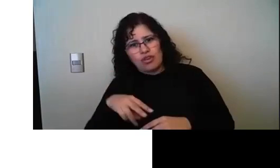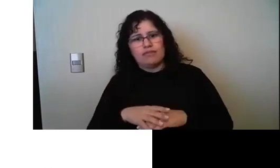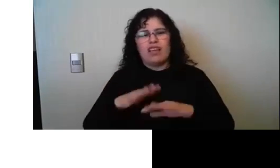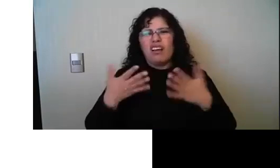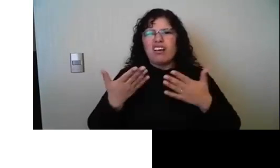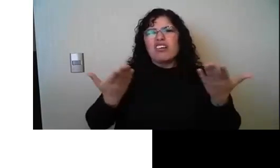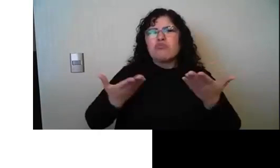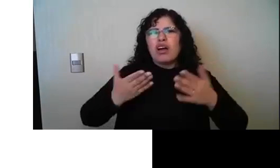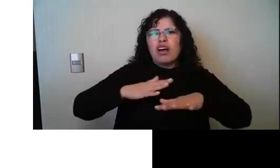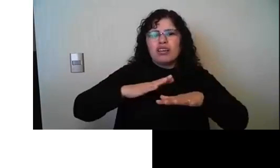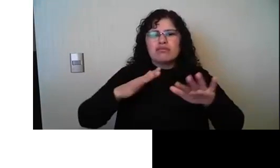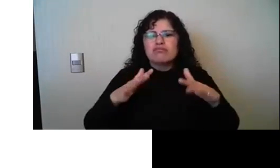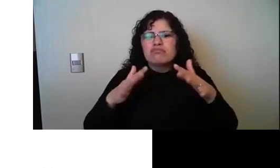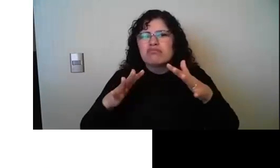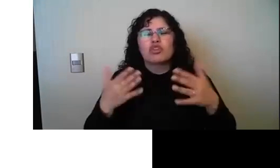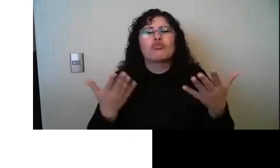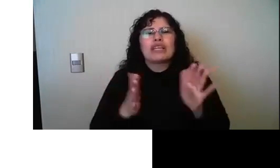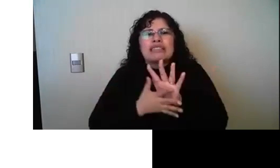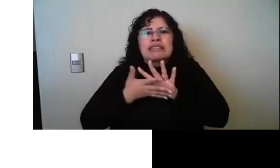superficies sensitivas.